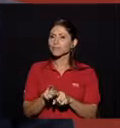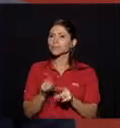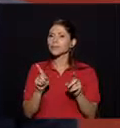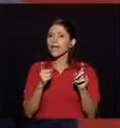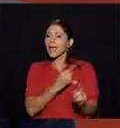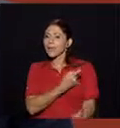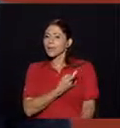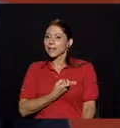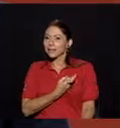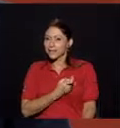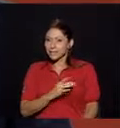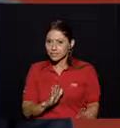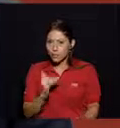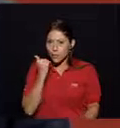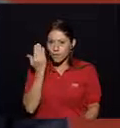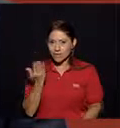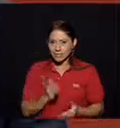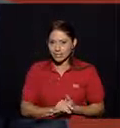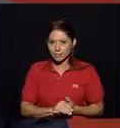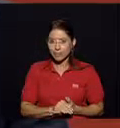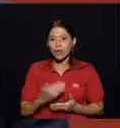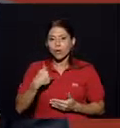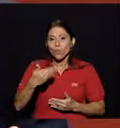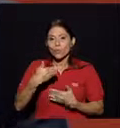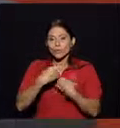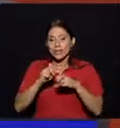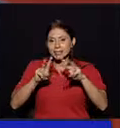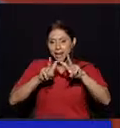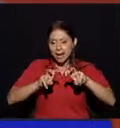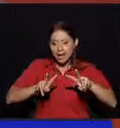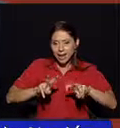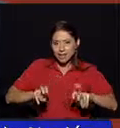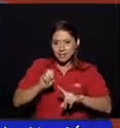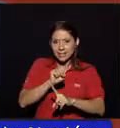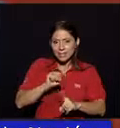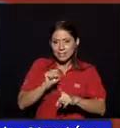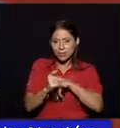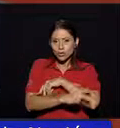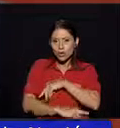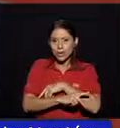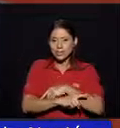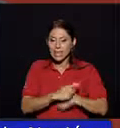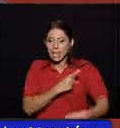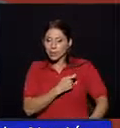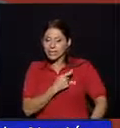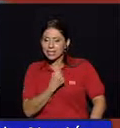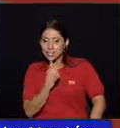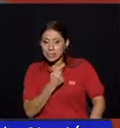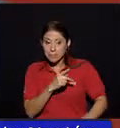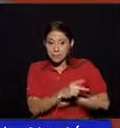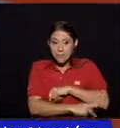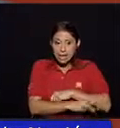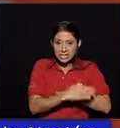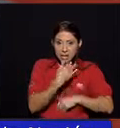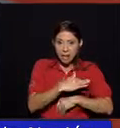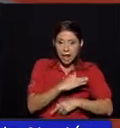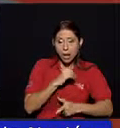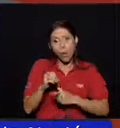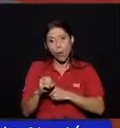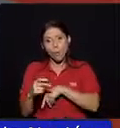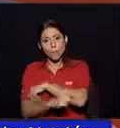existe la tentación muy fácil, sobre todo cuando se hace análisis de la situación del país, a decir si el país está mal o está